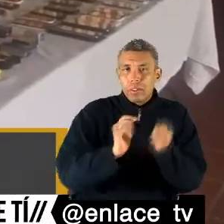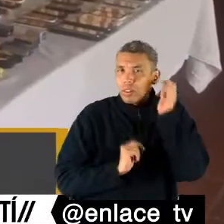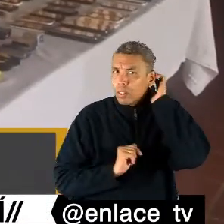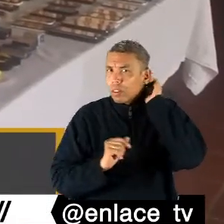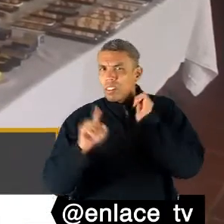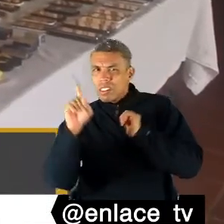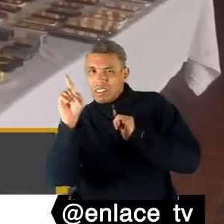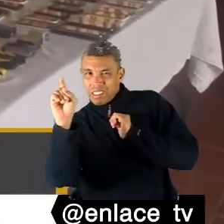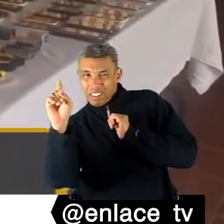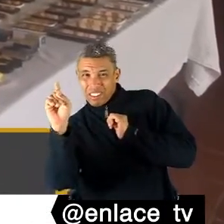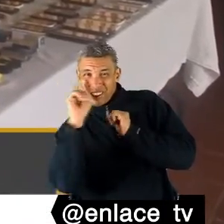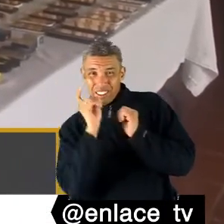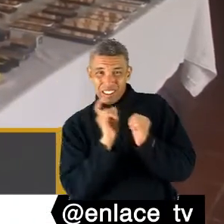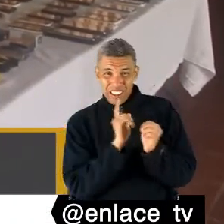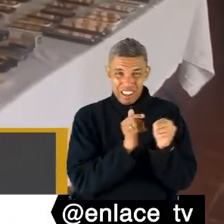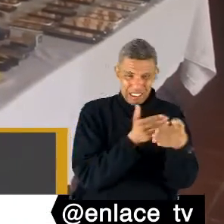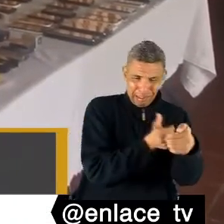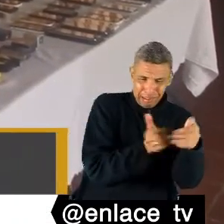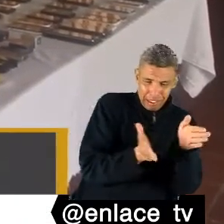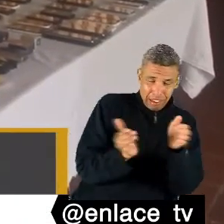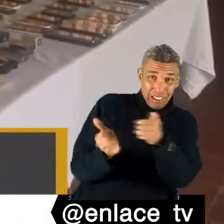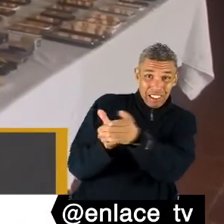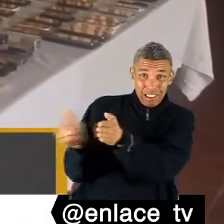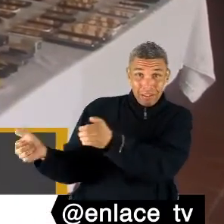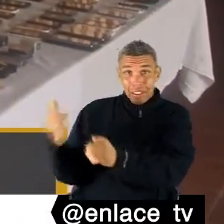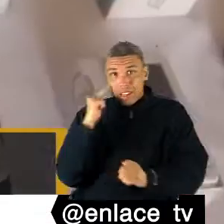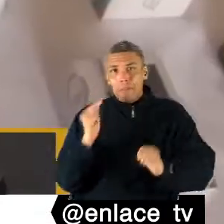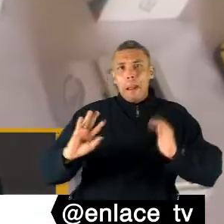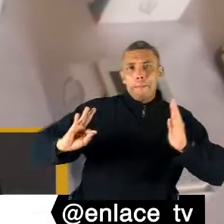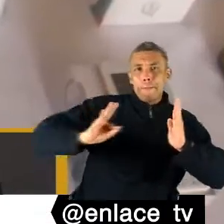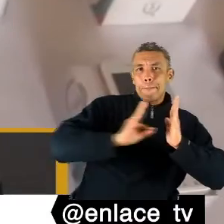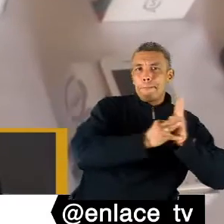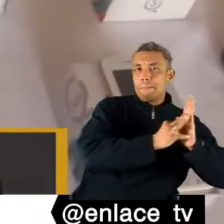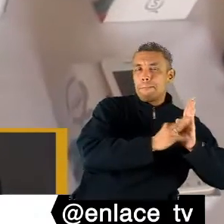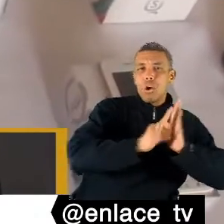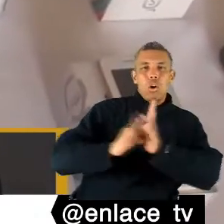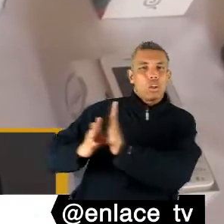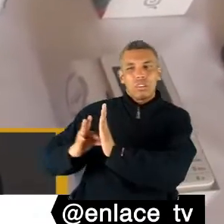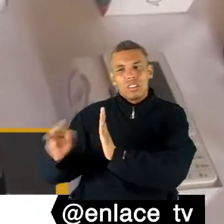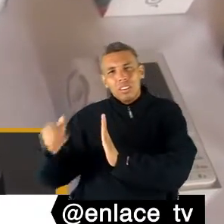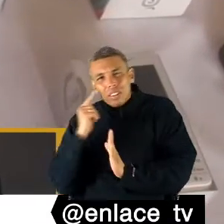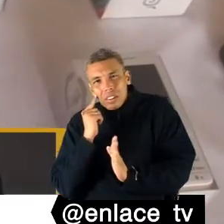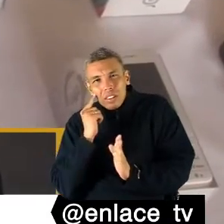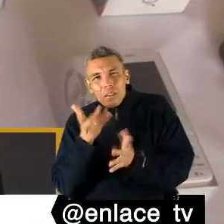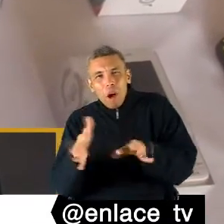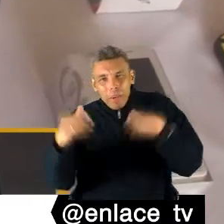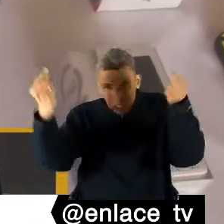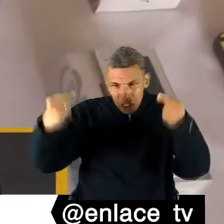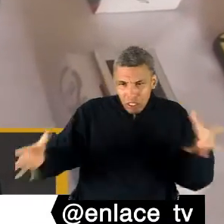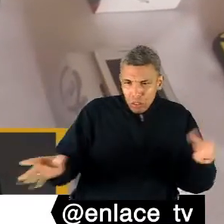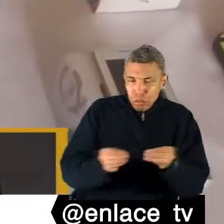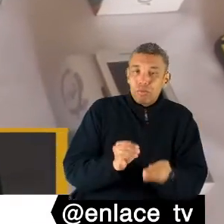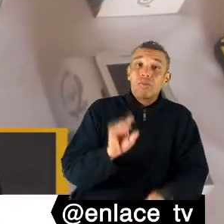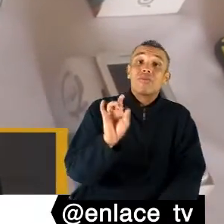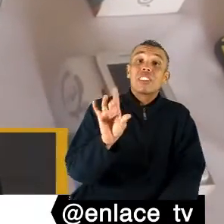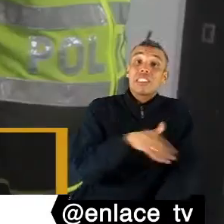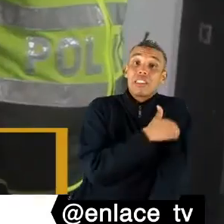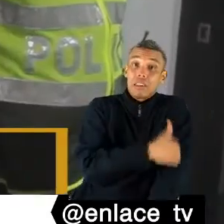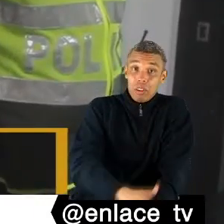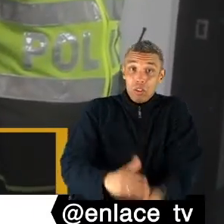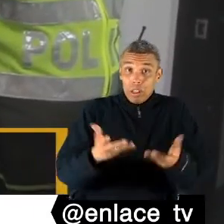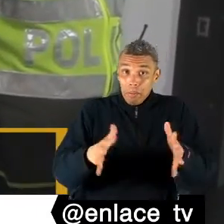y 2 celulares que estaban reportados como hurtados, mercancía avaluada en 15 millones de pesos. De otra parte, la policía capturó a un